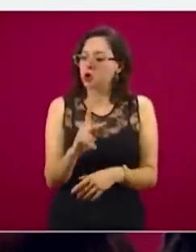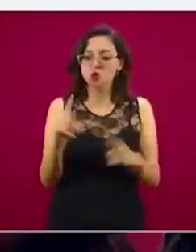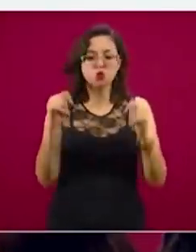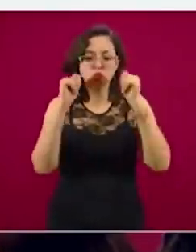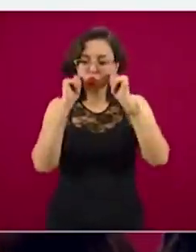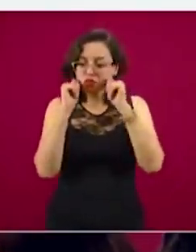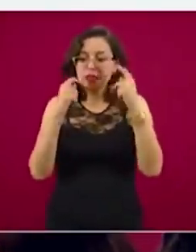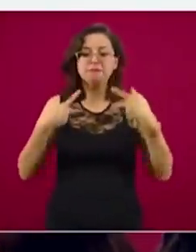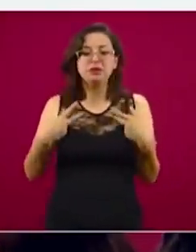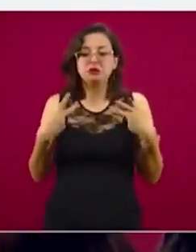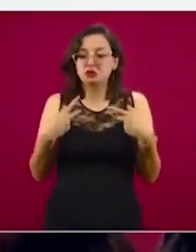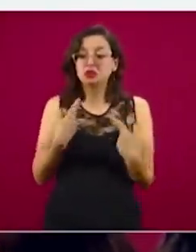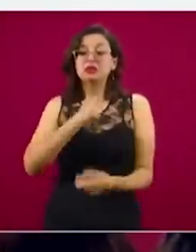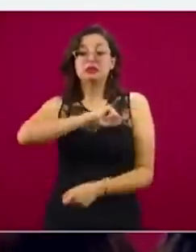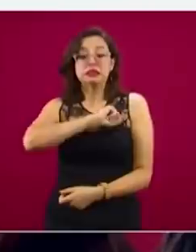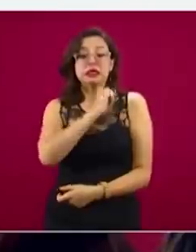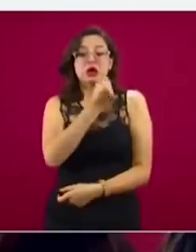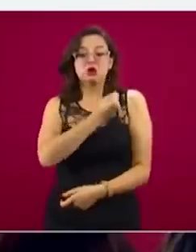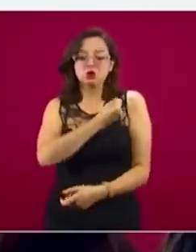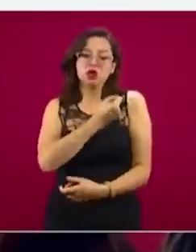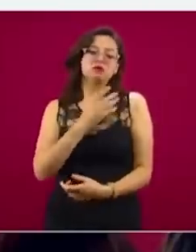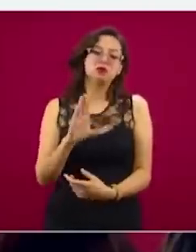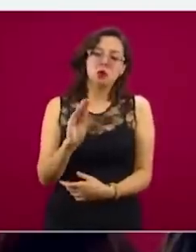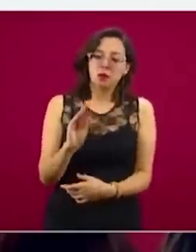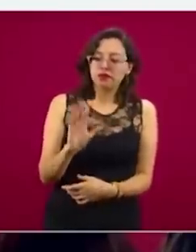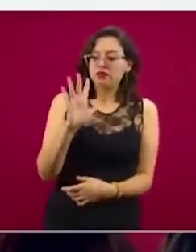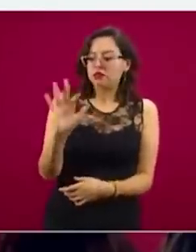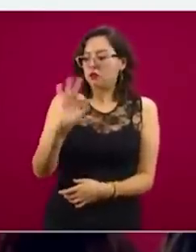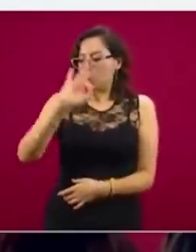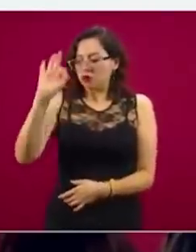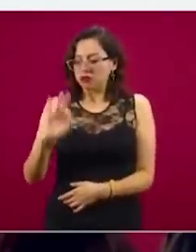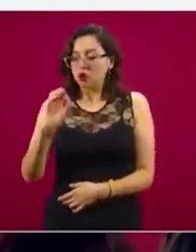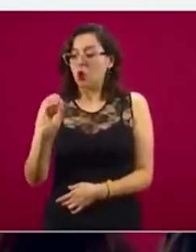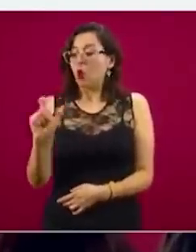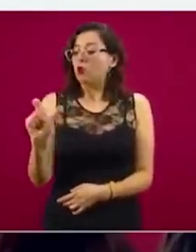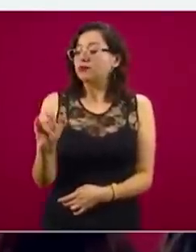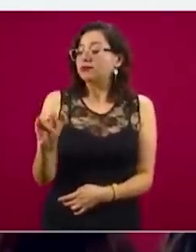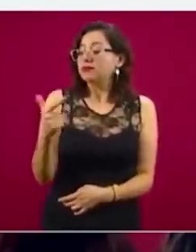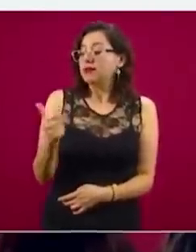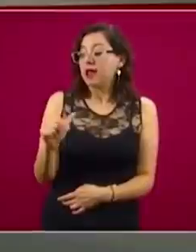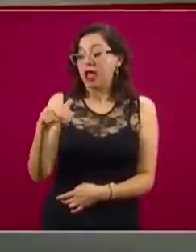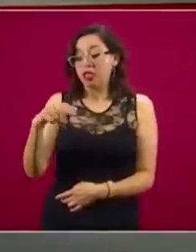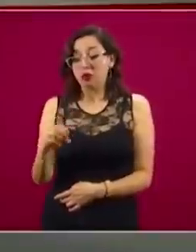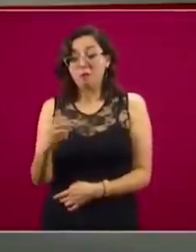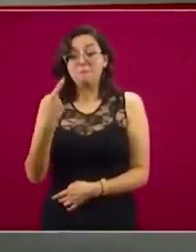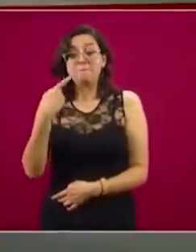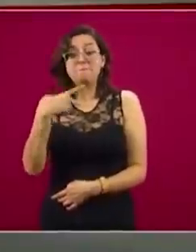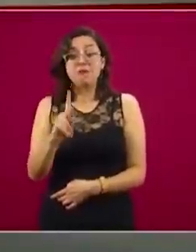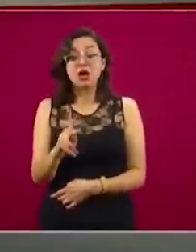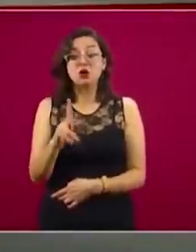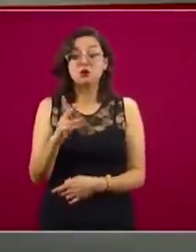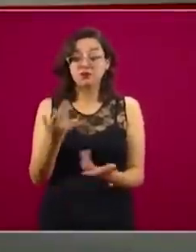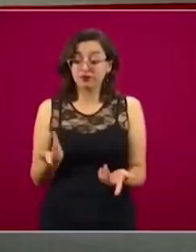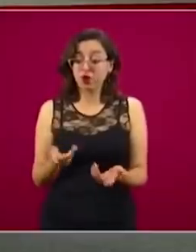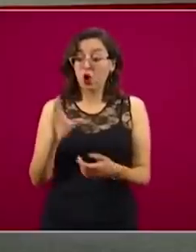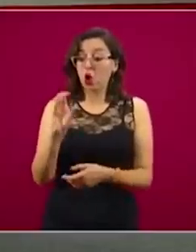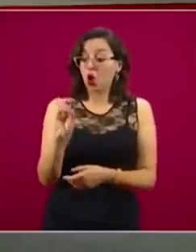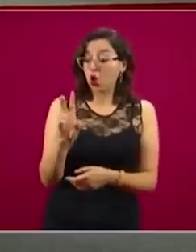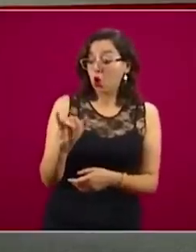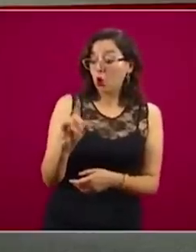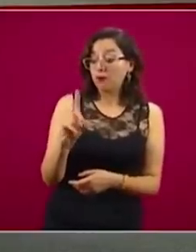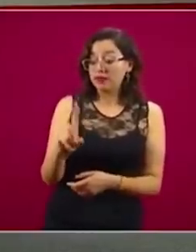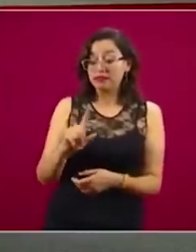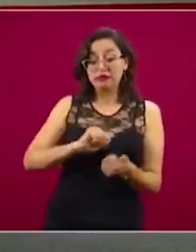manera en general es 95 por ciento o más cuando se presenta comida muy rápidamente se empieza a perder